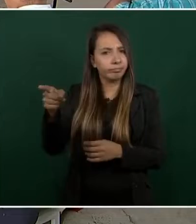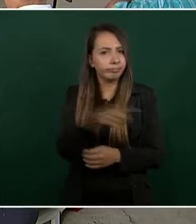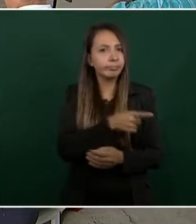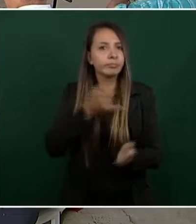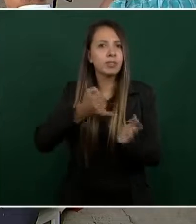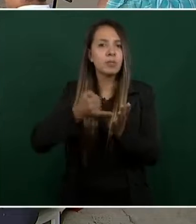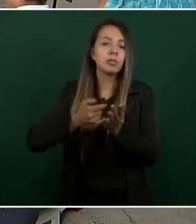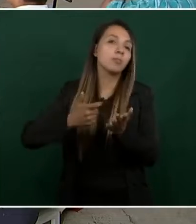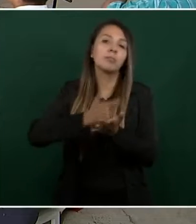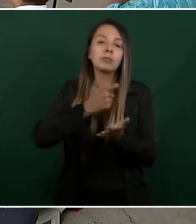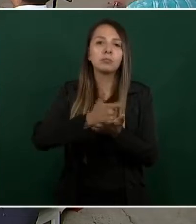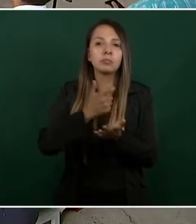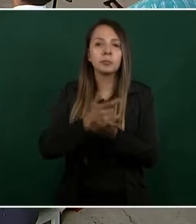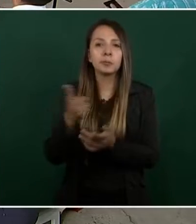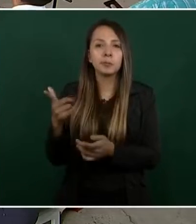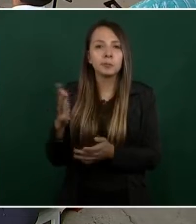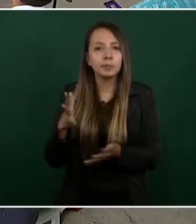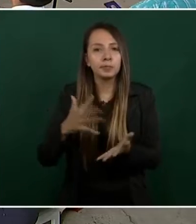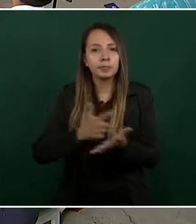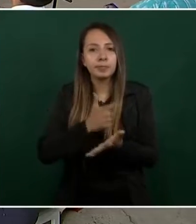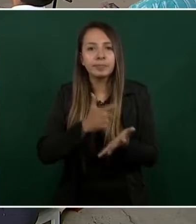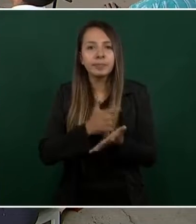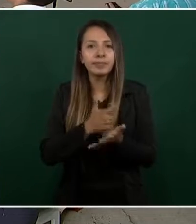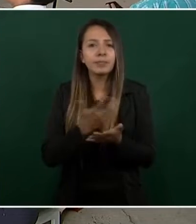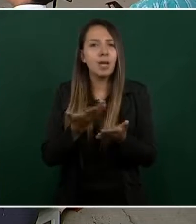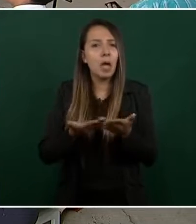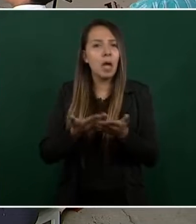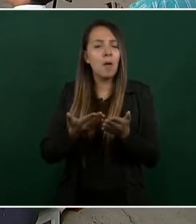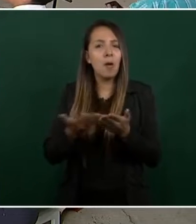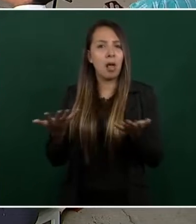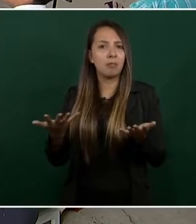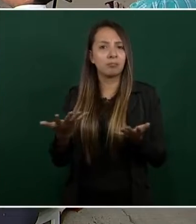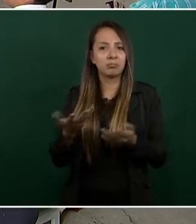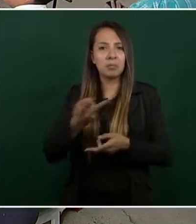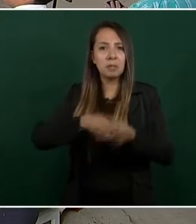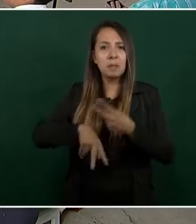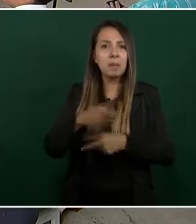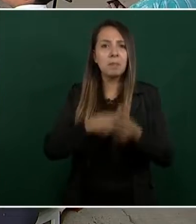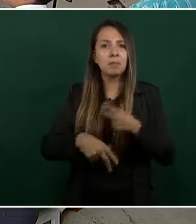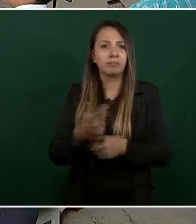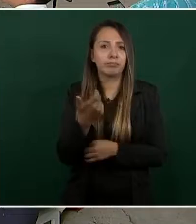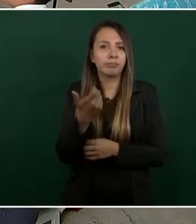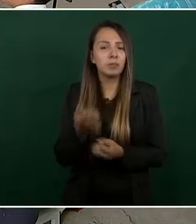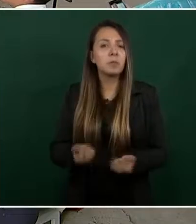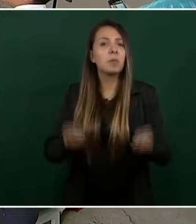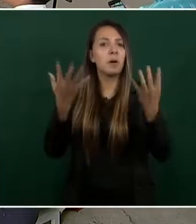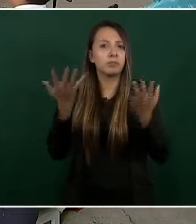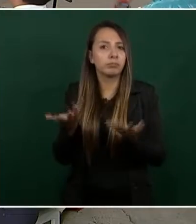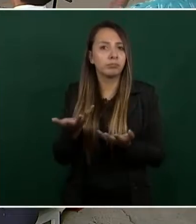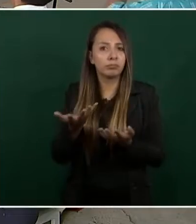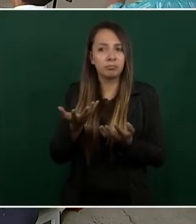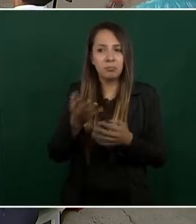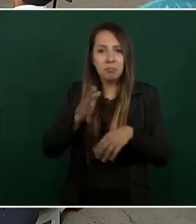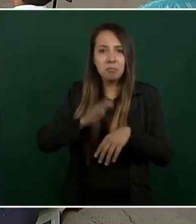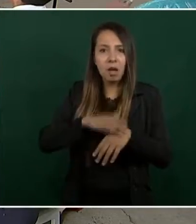¿Cuánto nos ahorramos ahora? ¿O cuánto ingresa adicional